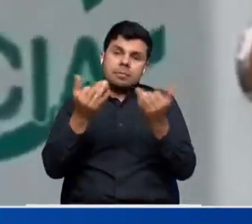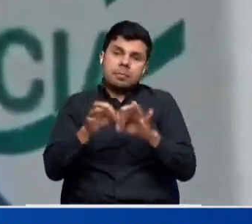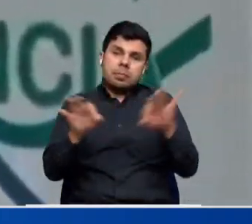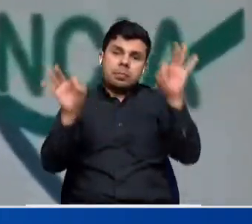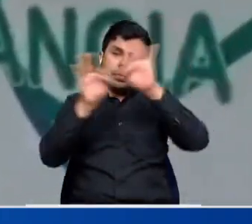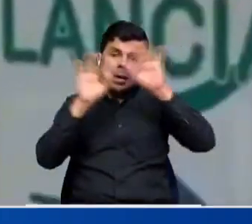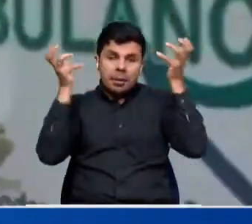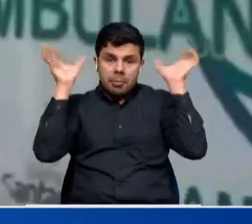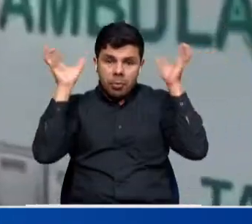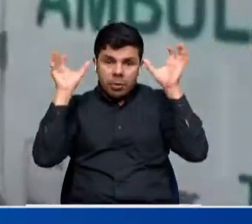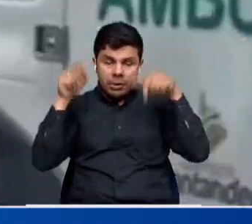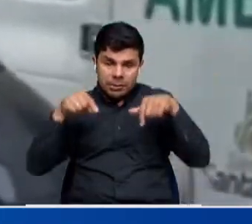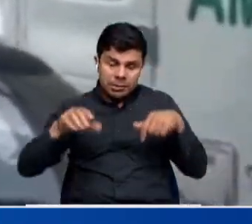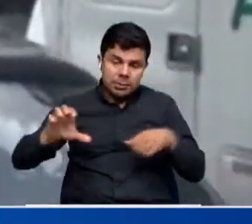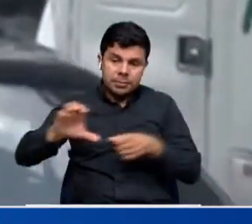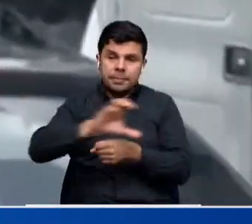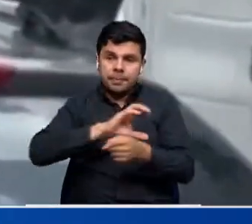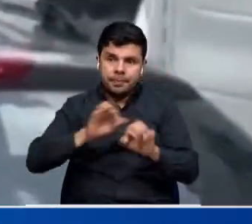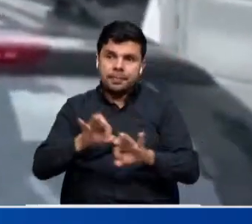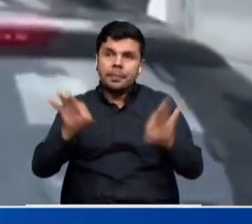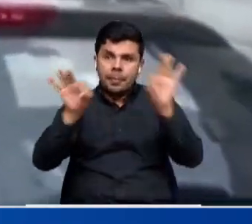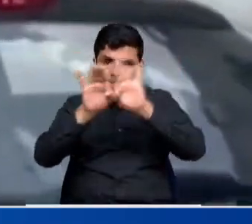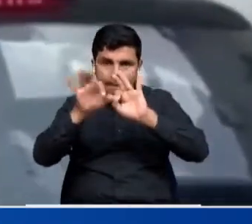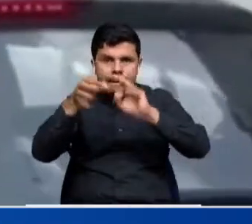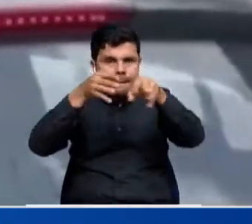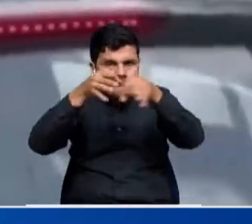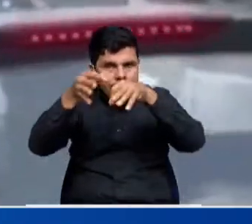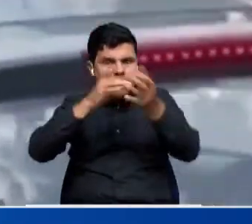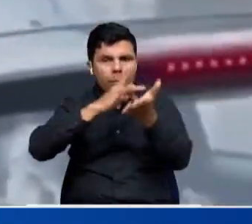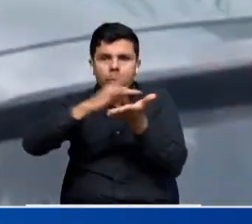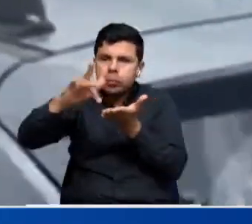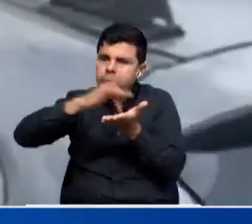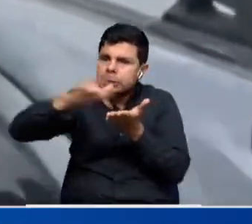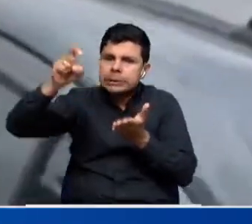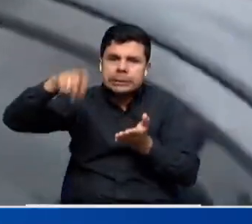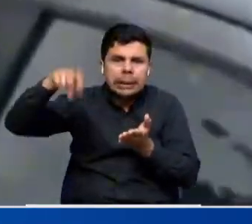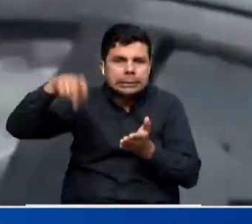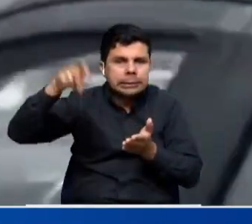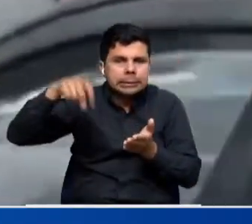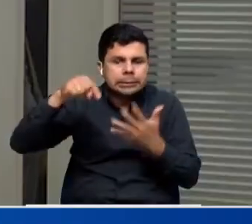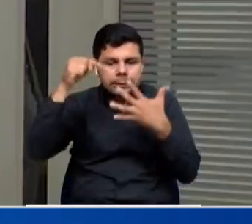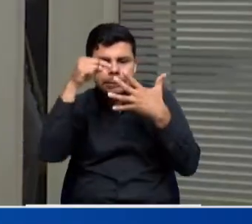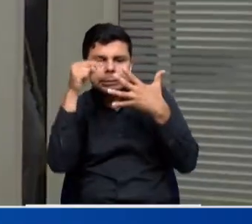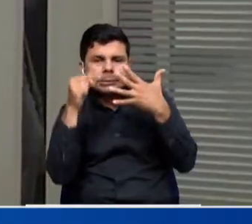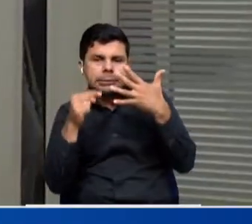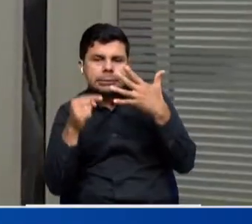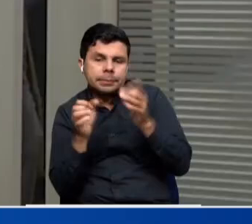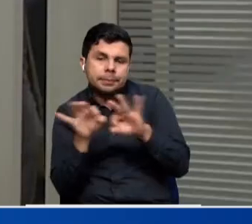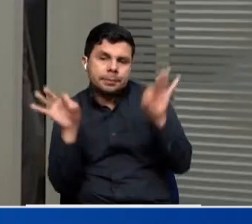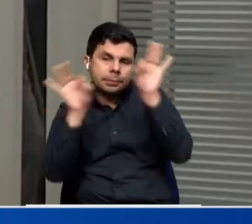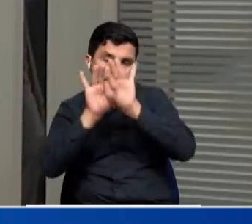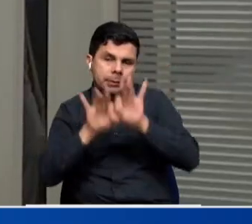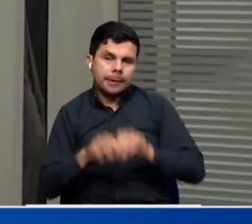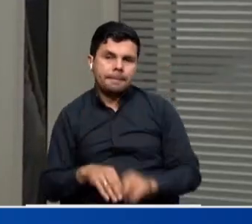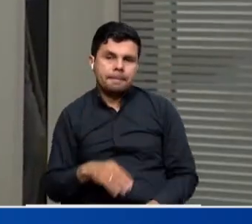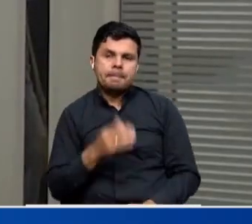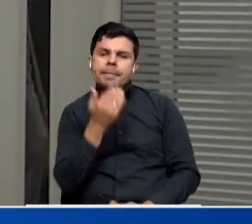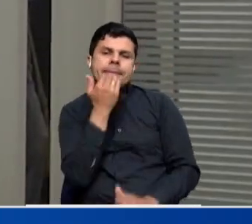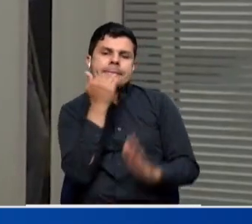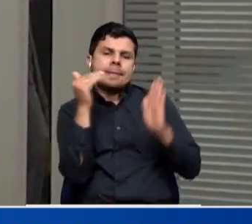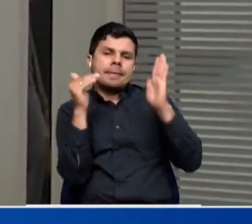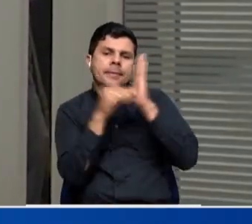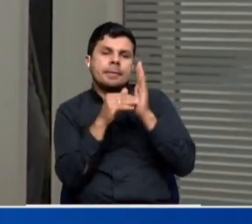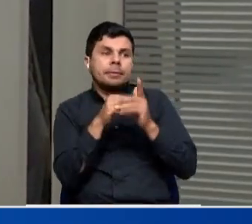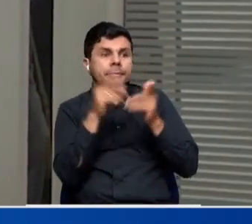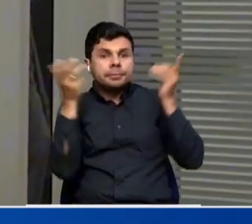ambulancias de esta ciudad, ya que se requieren para los propios actos urgentes que se cumplen en sus funciones. Si la ambulancia